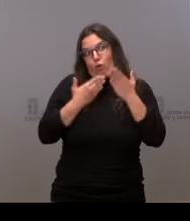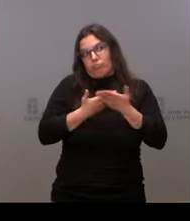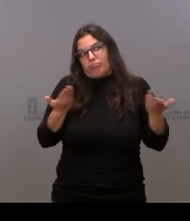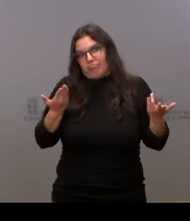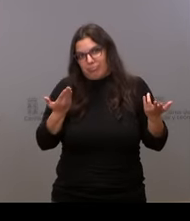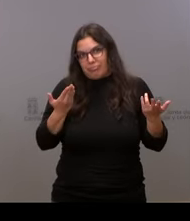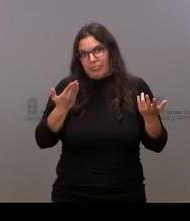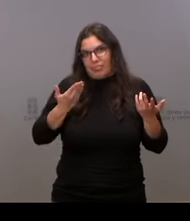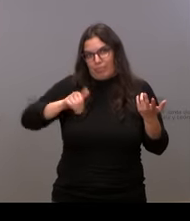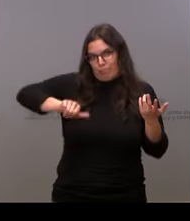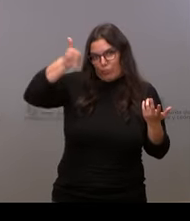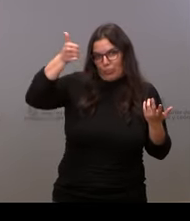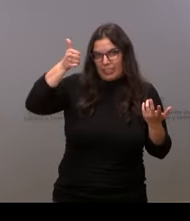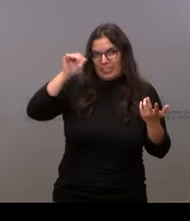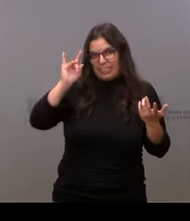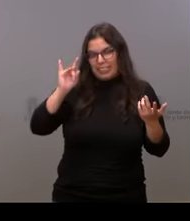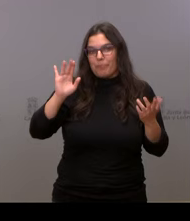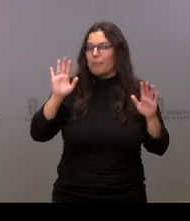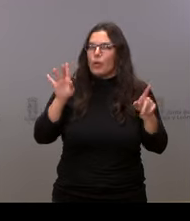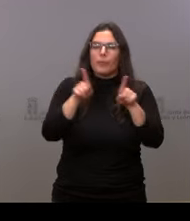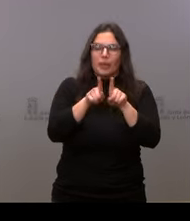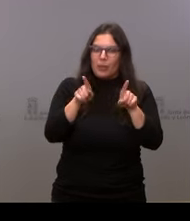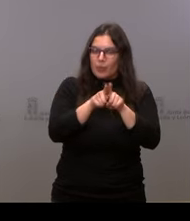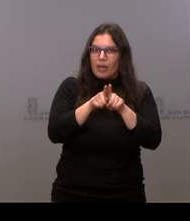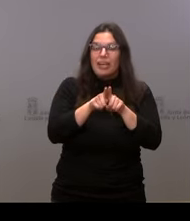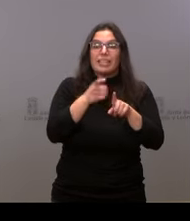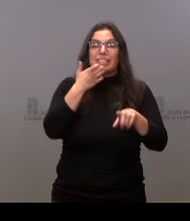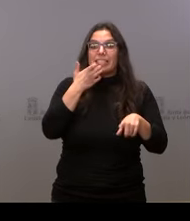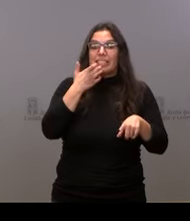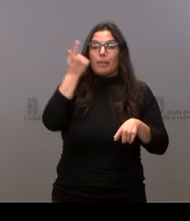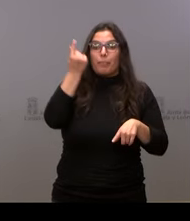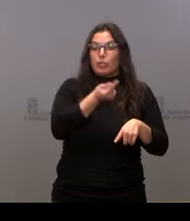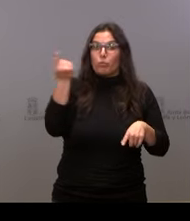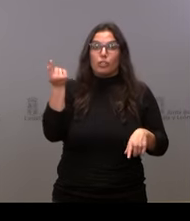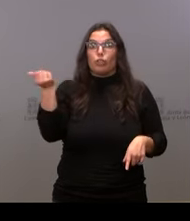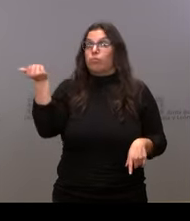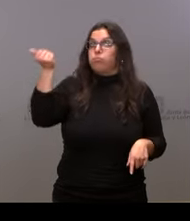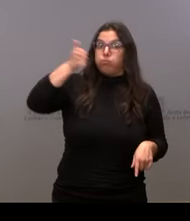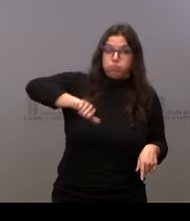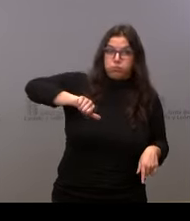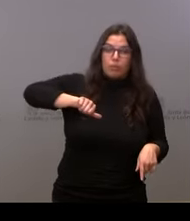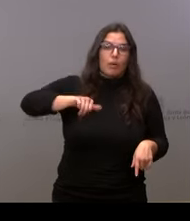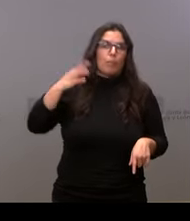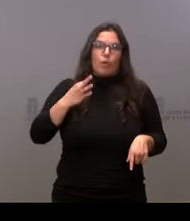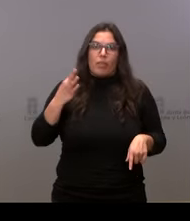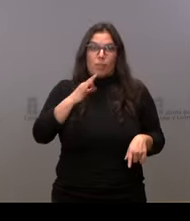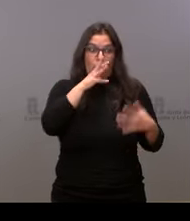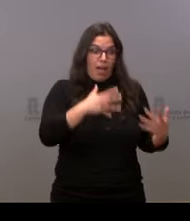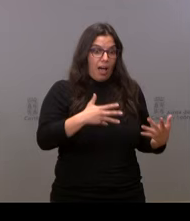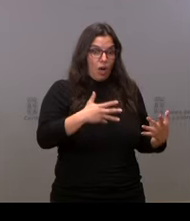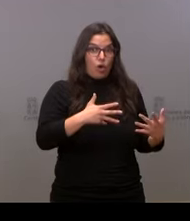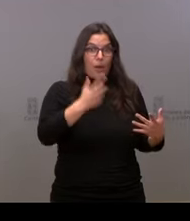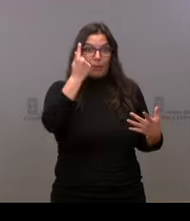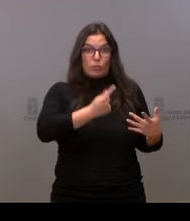que se apruebe por supuesto pero en cualquier caso si no se aprueba el presupuesto tendremos que prorrogar el actual y